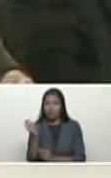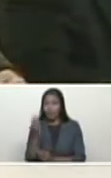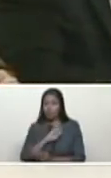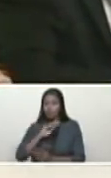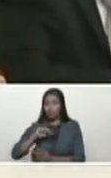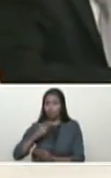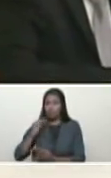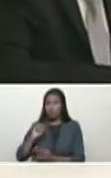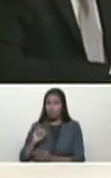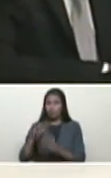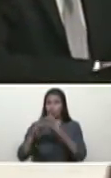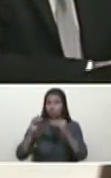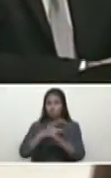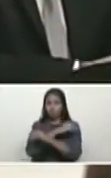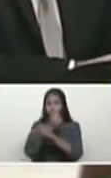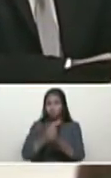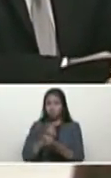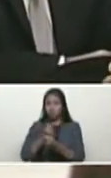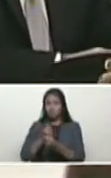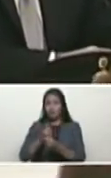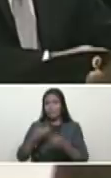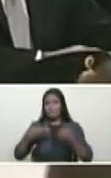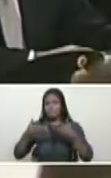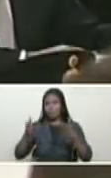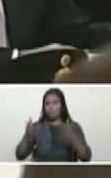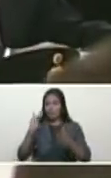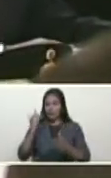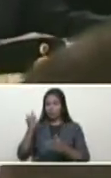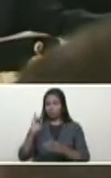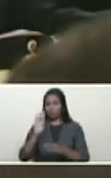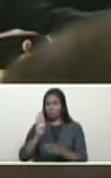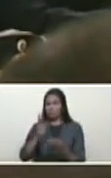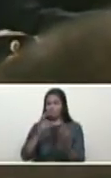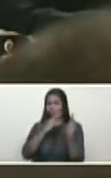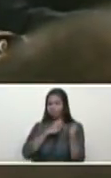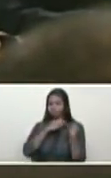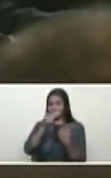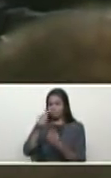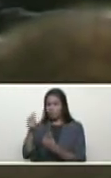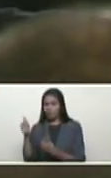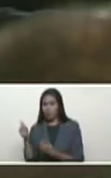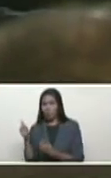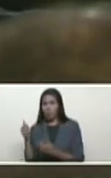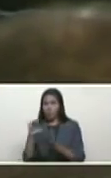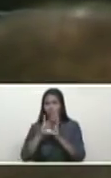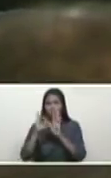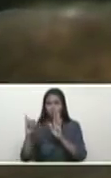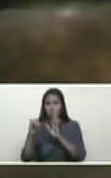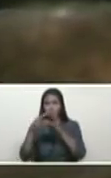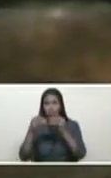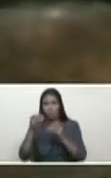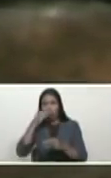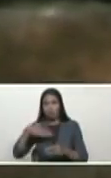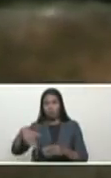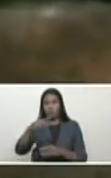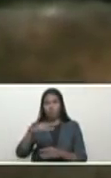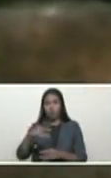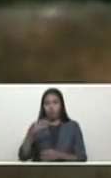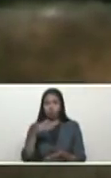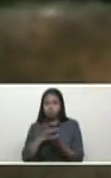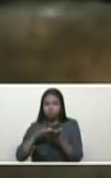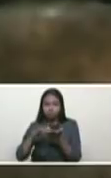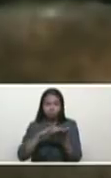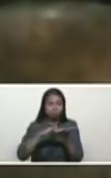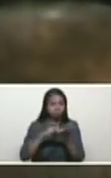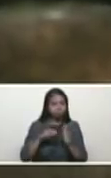cada poder público el poder constituyente y nuestro pueblo para consolidar